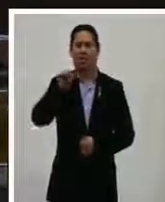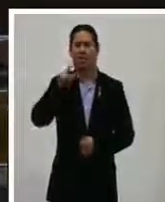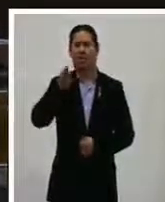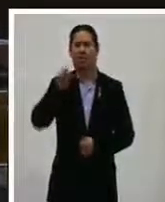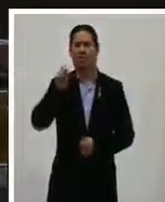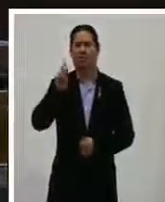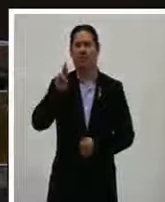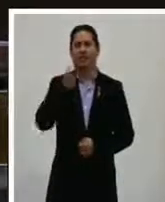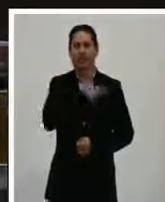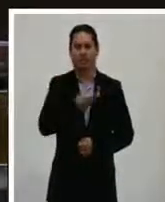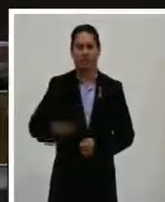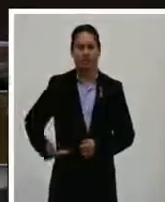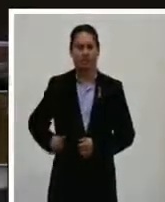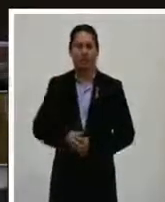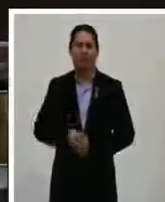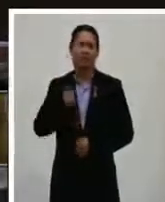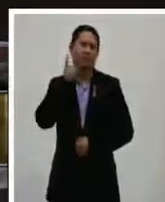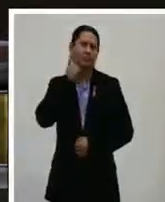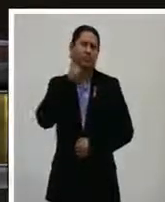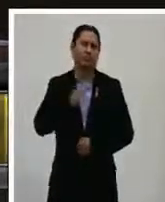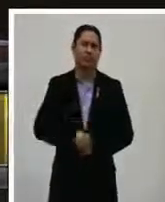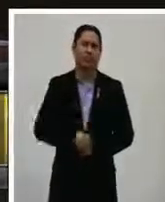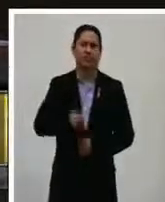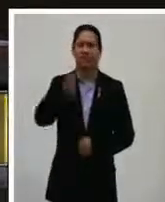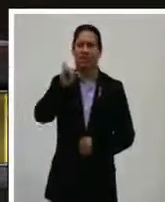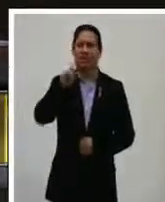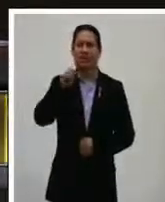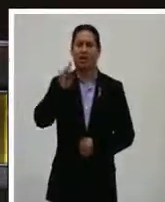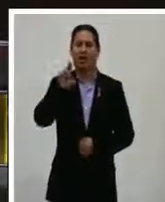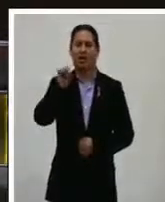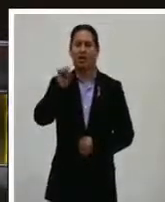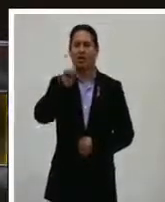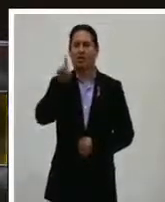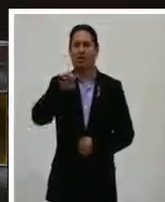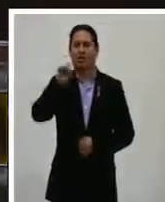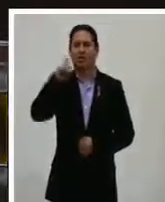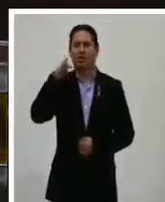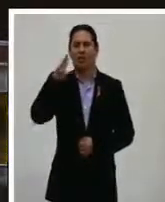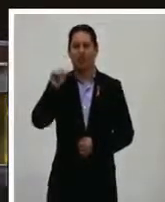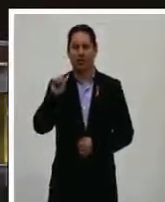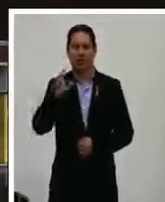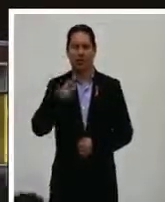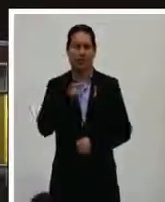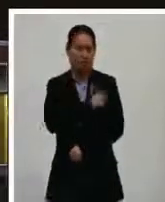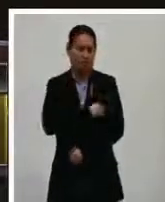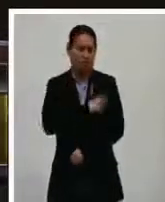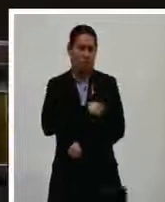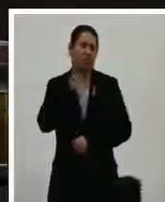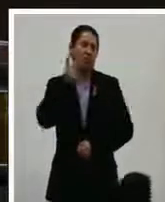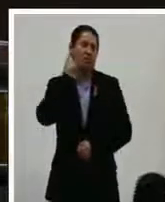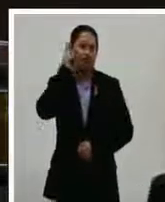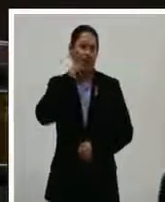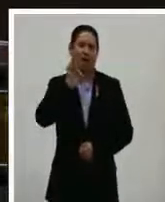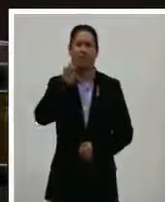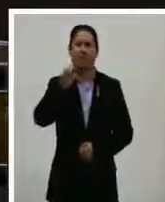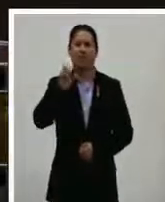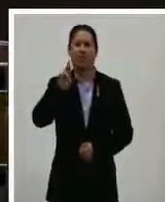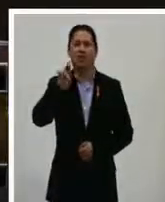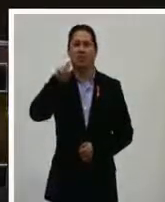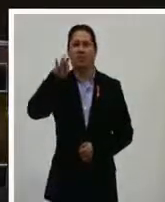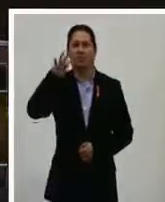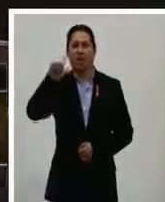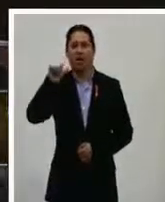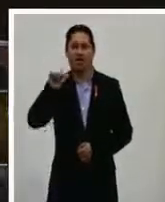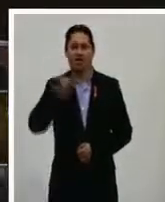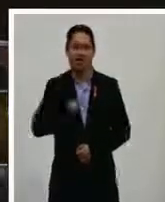farías presidente diputado ricardo cepeda gutiérrez vocal diputada flor de maría aguilar